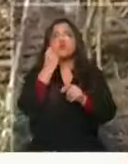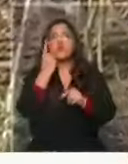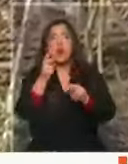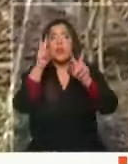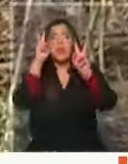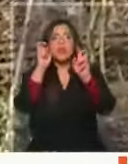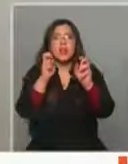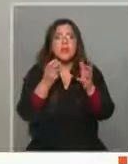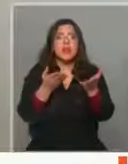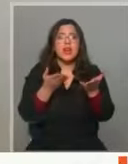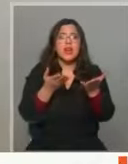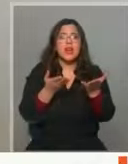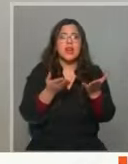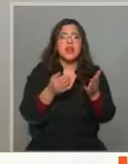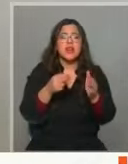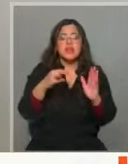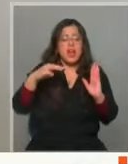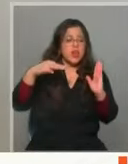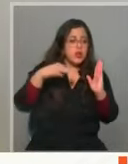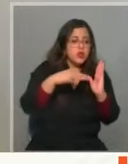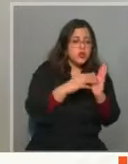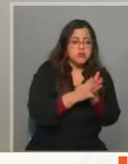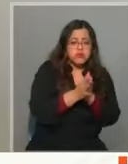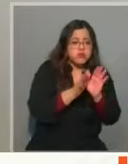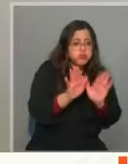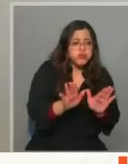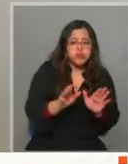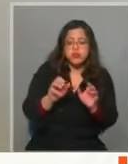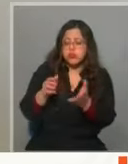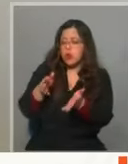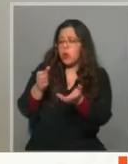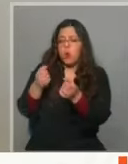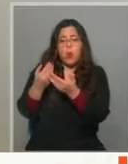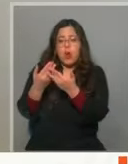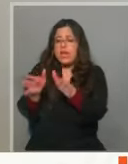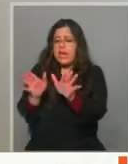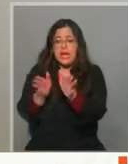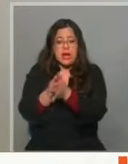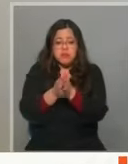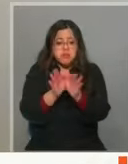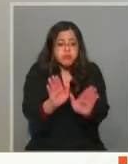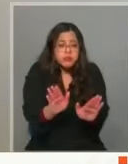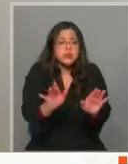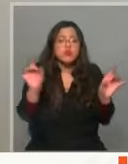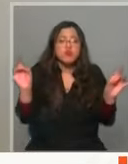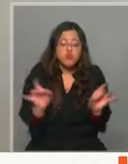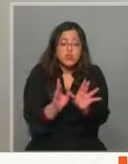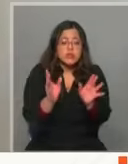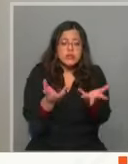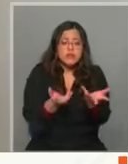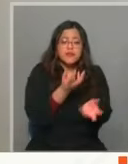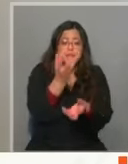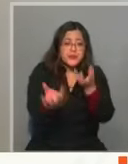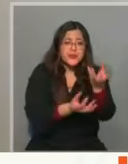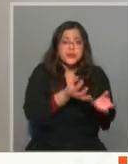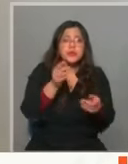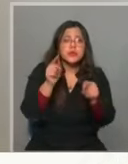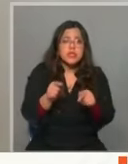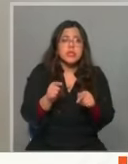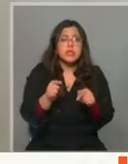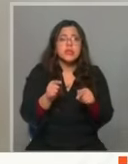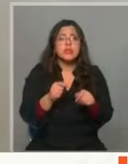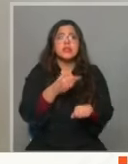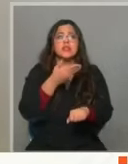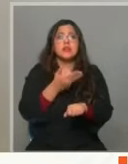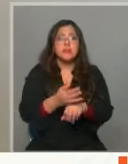algún calefactor. Que tengamos una estufa, de cualquiera sea su naturaleza, y que pueda producirse un incendio, llama a la familia